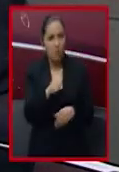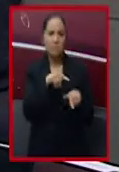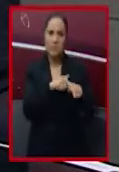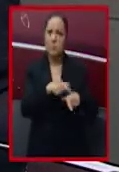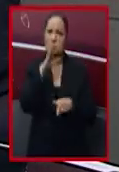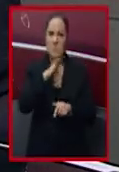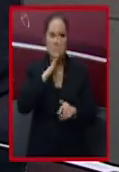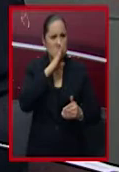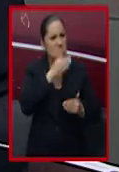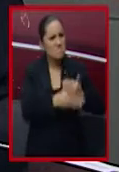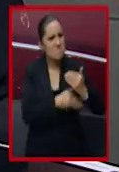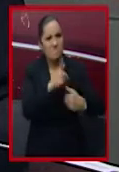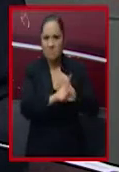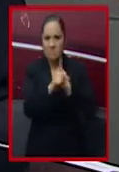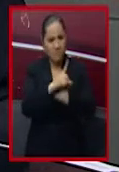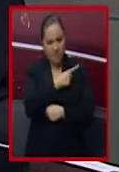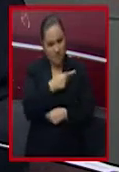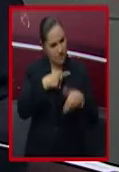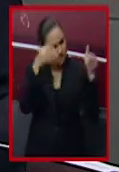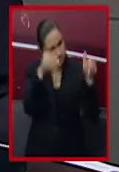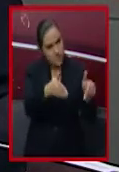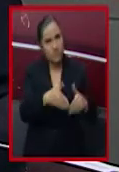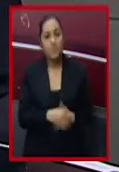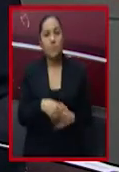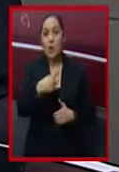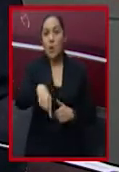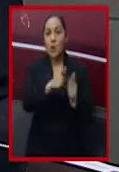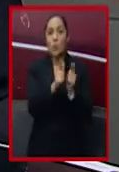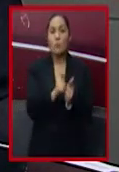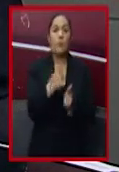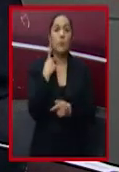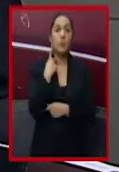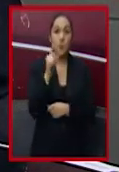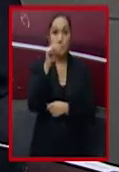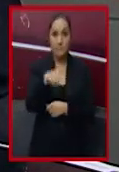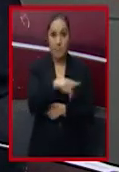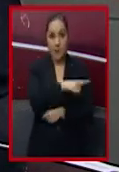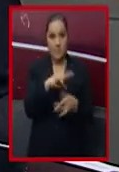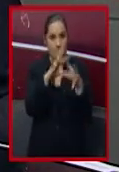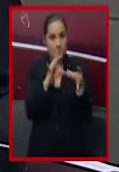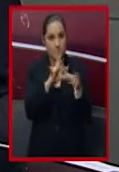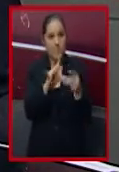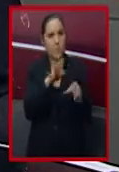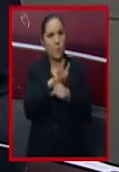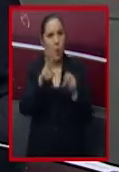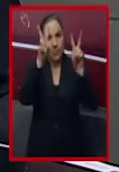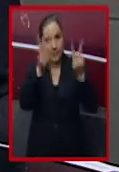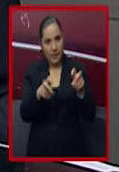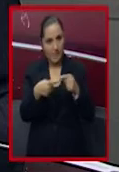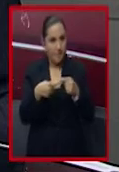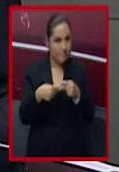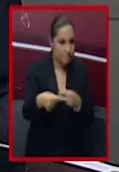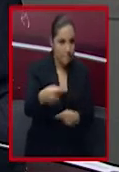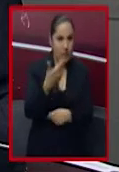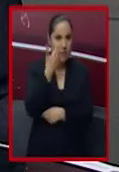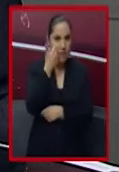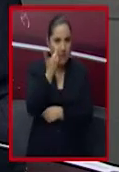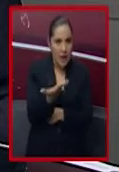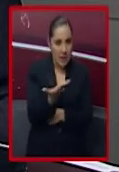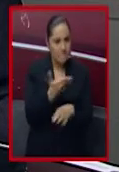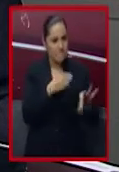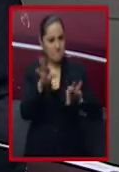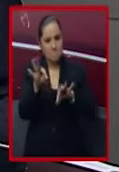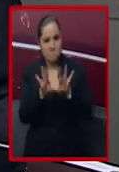Bueno, con información del Grupo Parlamentario del PAN están destacando los siguientes puntos abordados en su agenda legislativa. Veámoslo en pantalla. En el